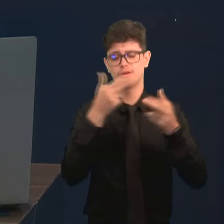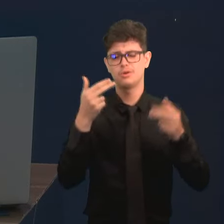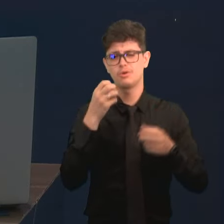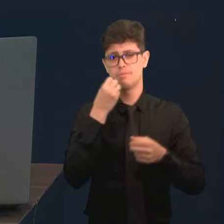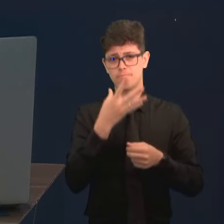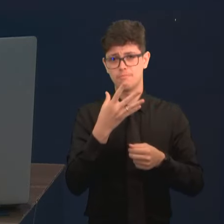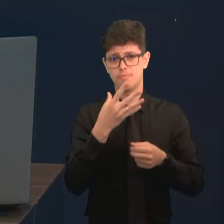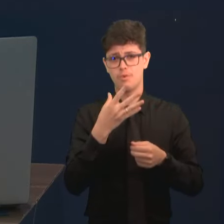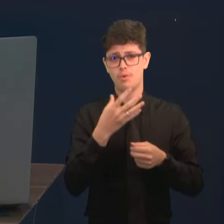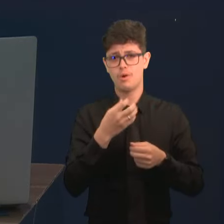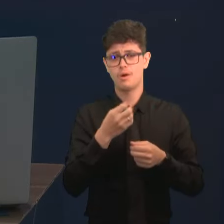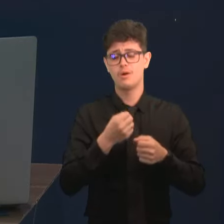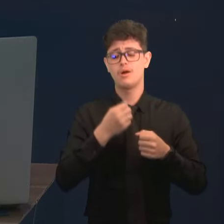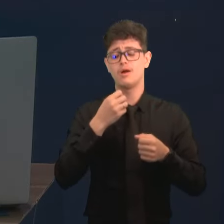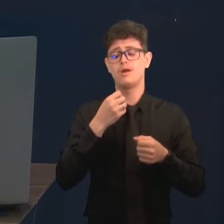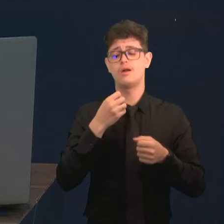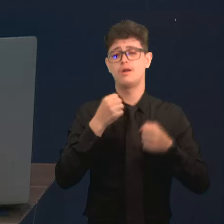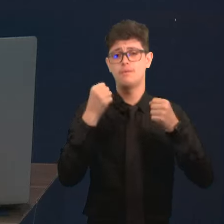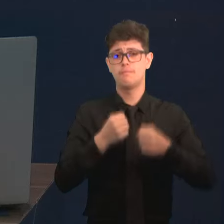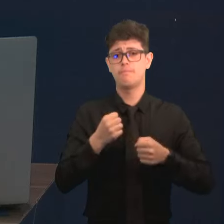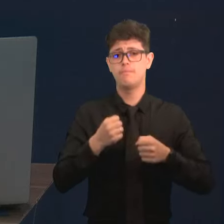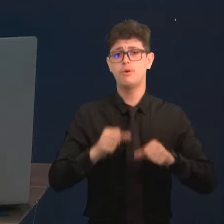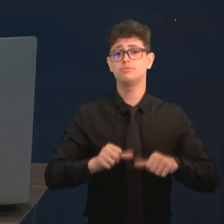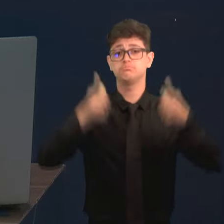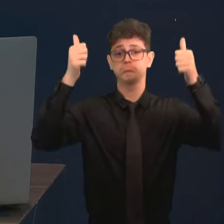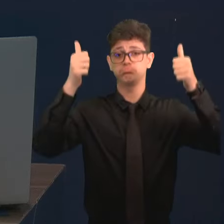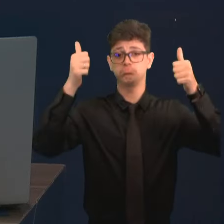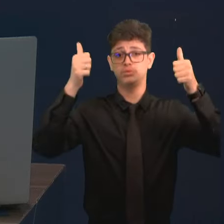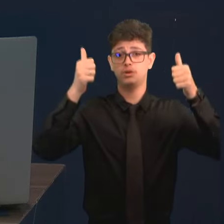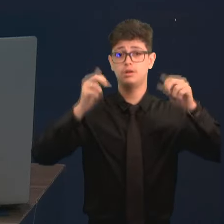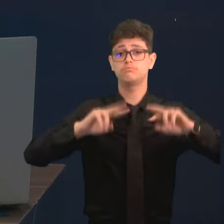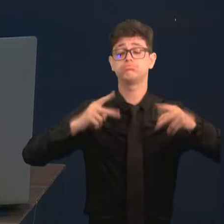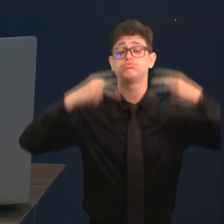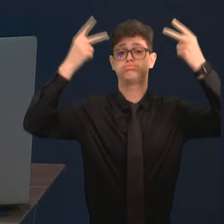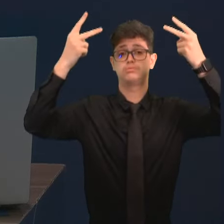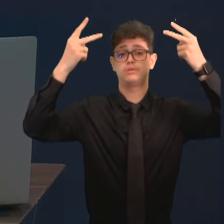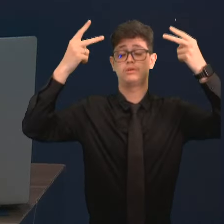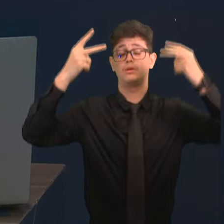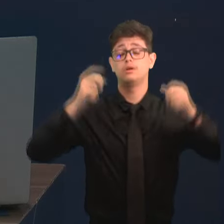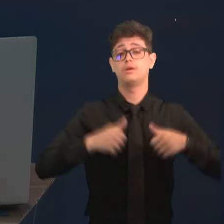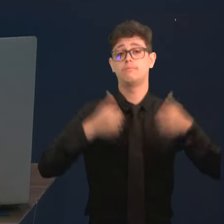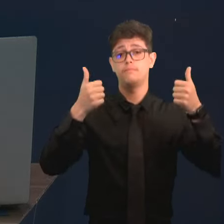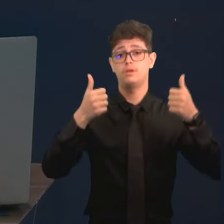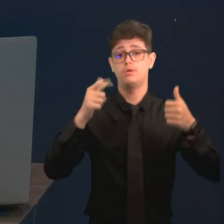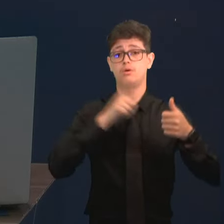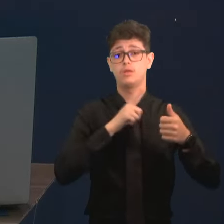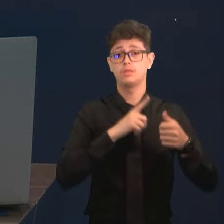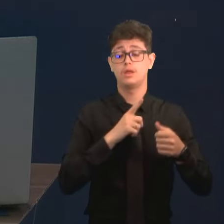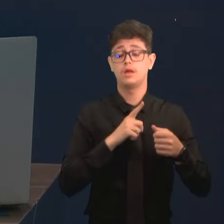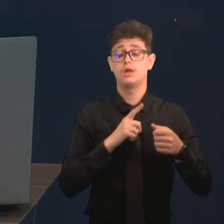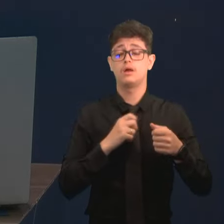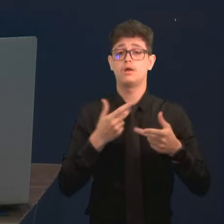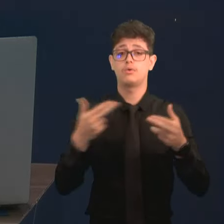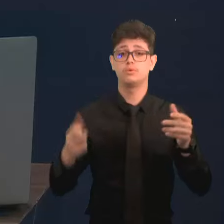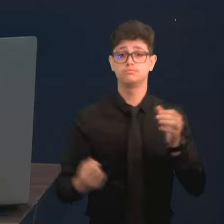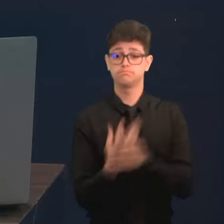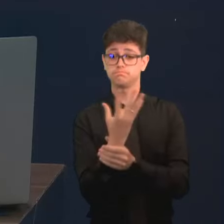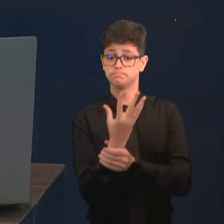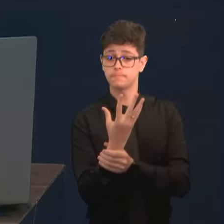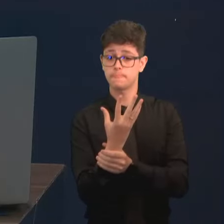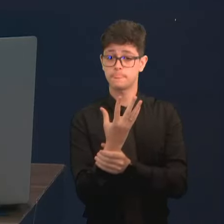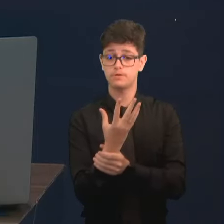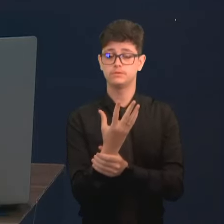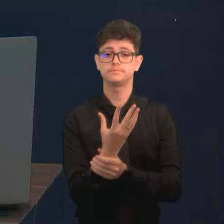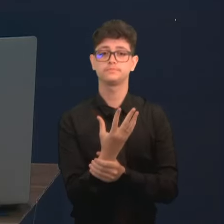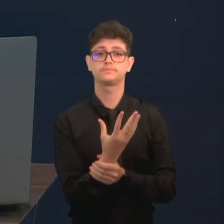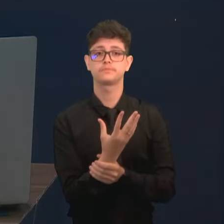beneficios que puede traer a la evolución de la participación política y trae un nuevo conjunto de riesgos que